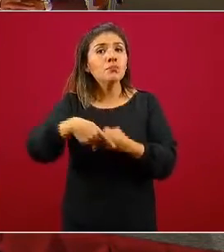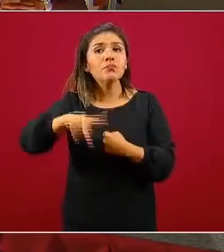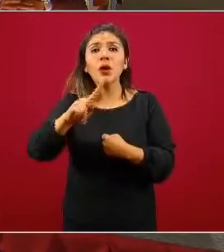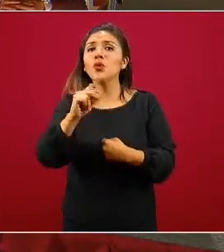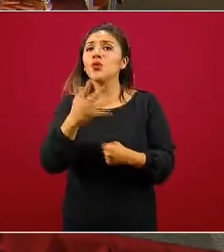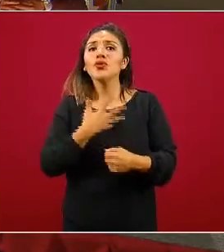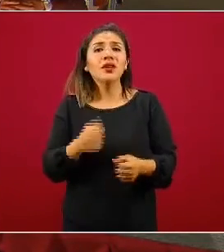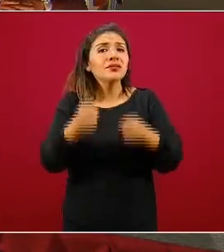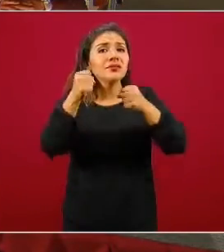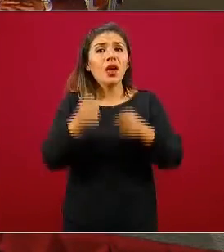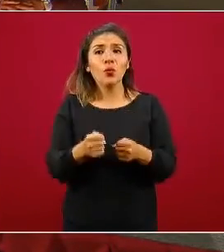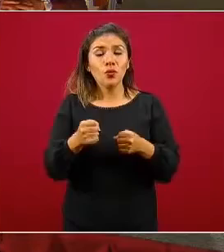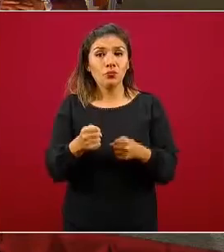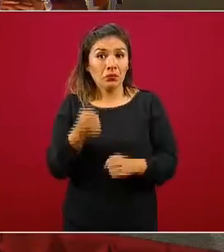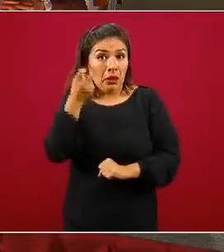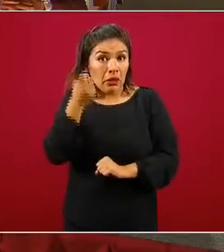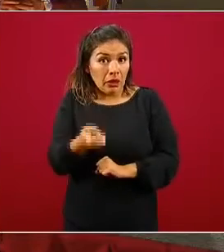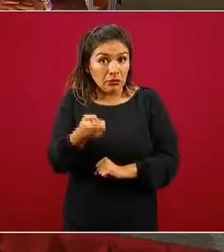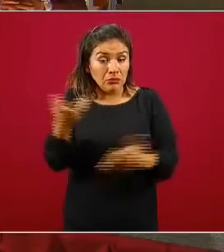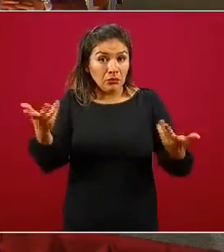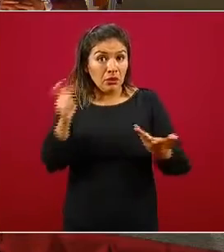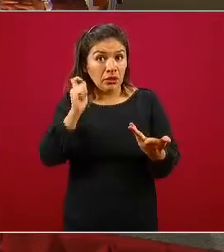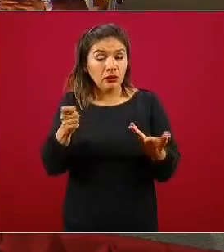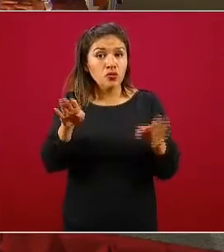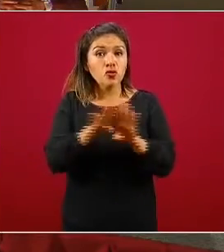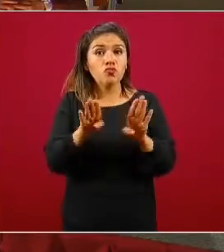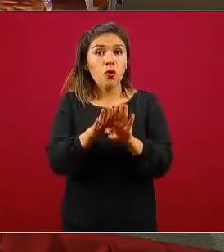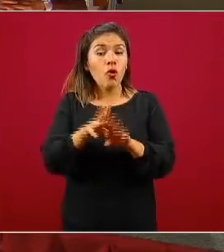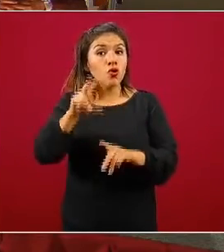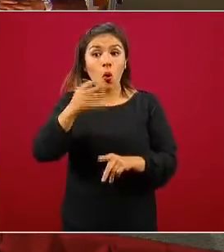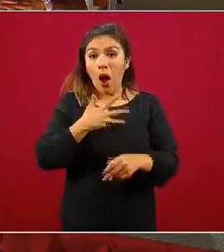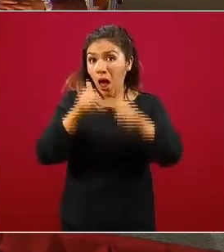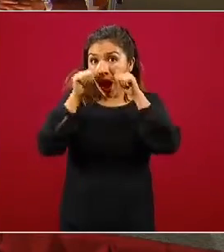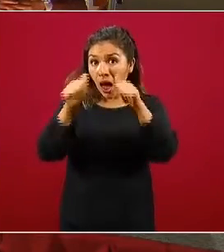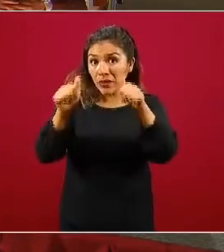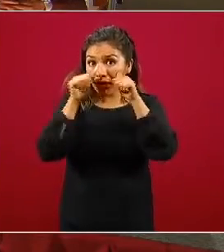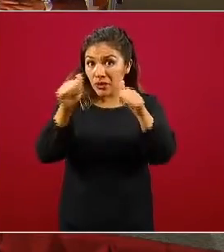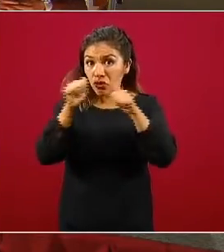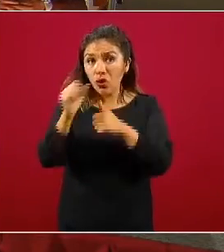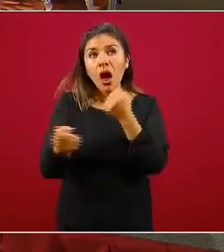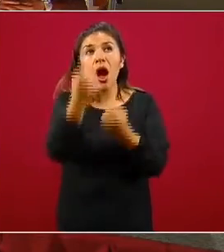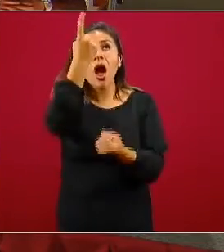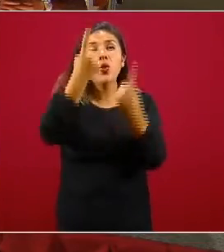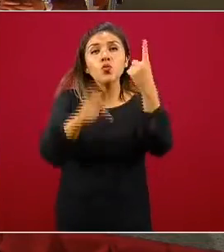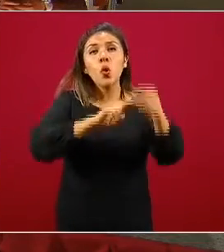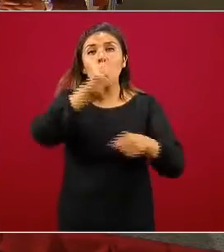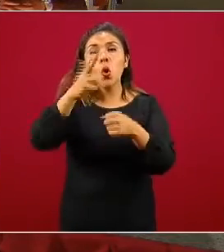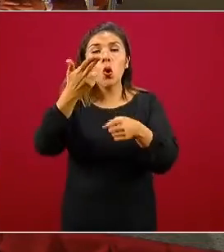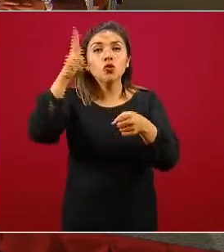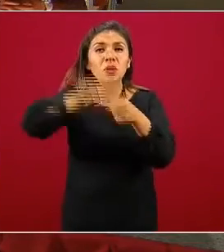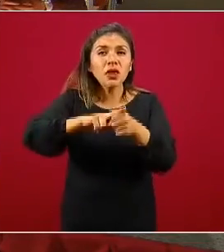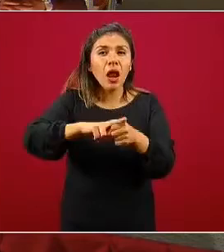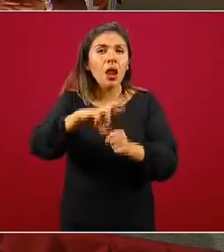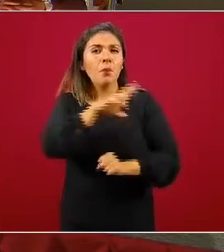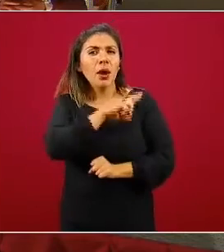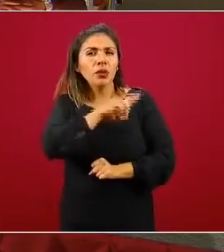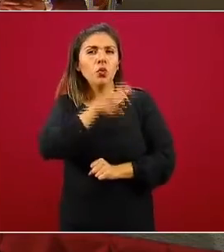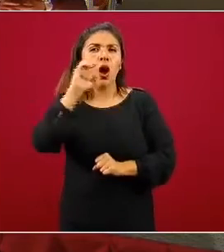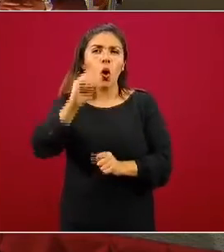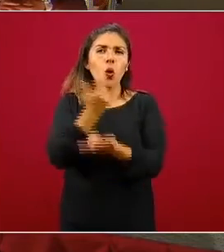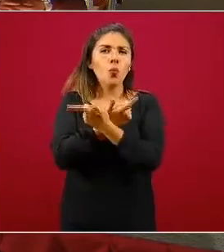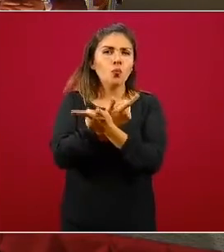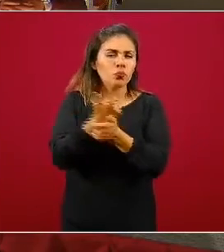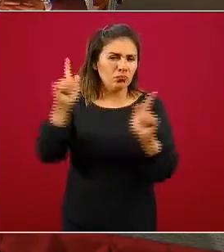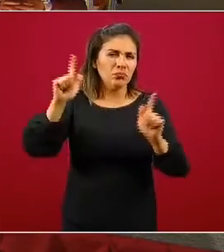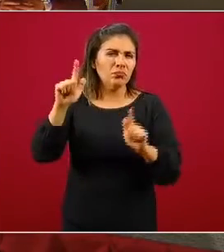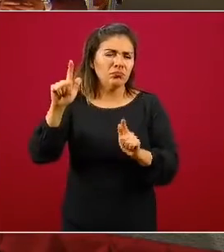están aseguradas. Eso no significa que no hayan tenido atención en algún hospital público o del Seguro Social, toda vez